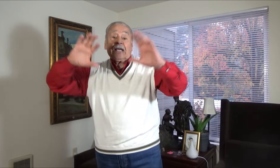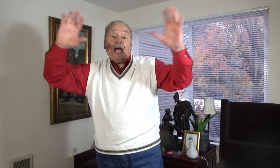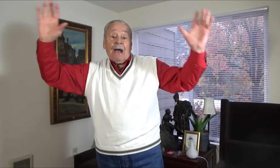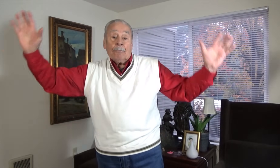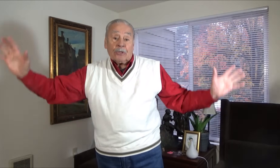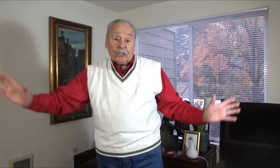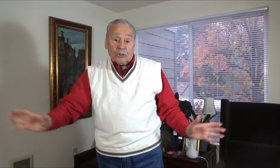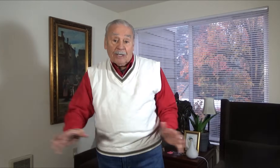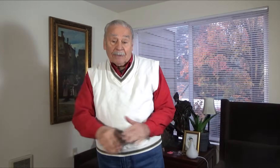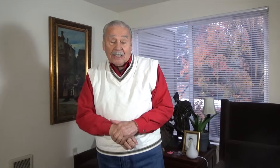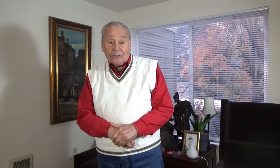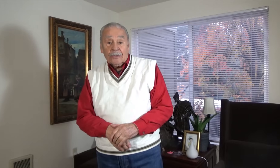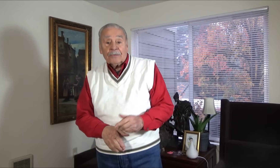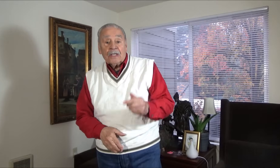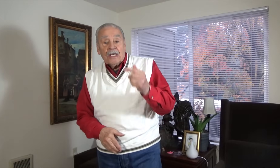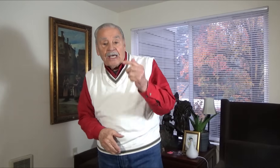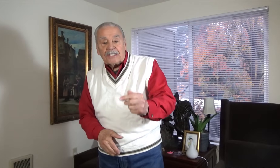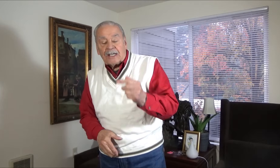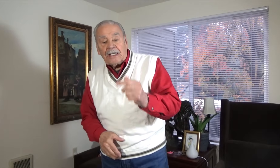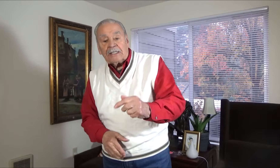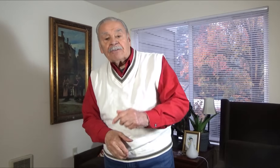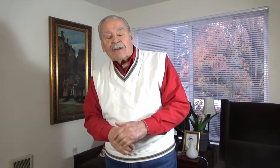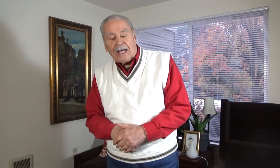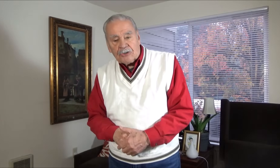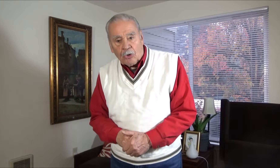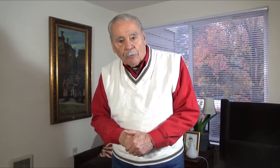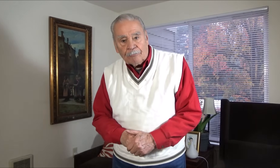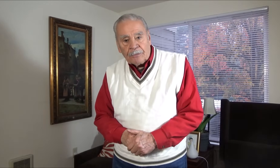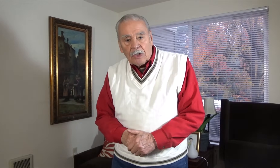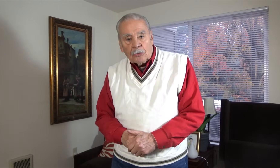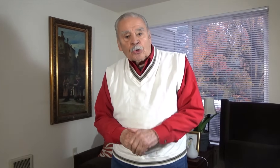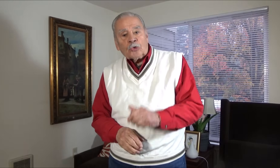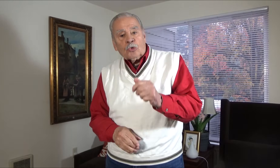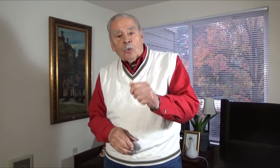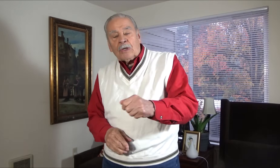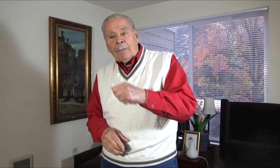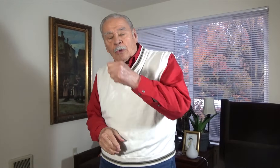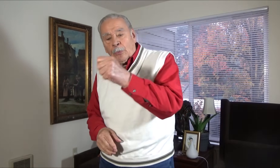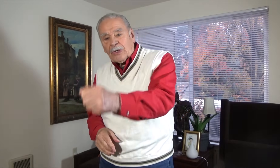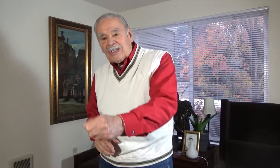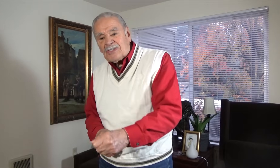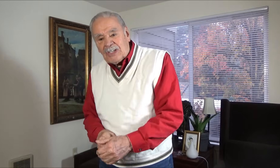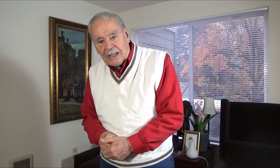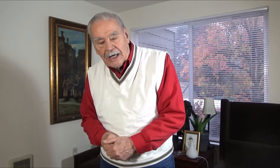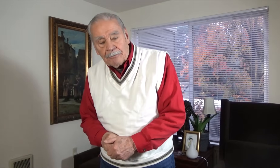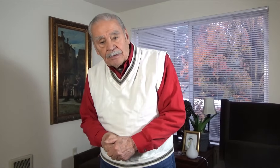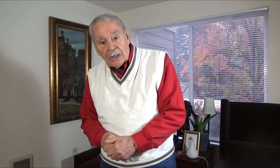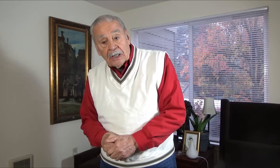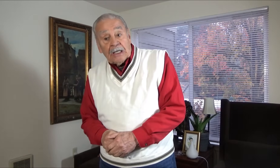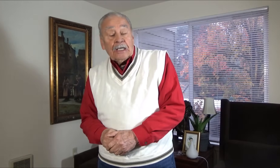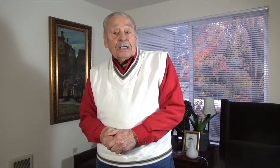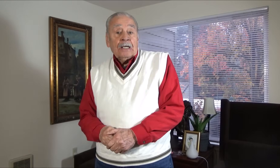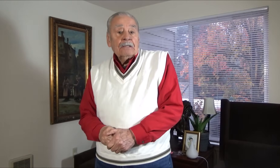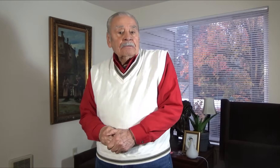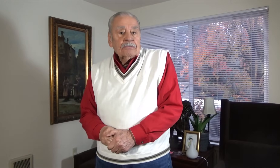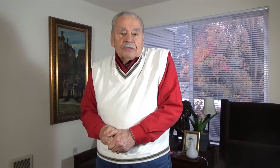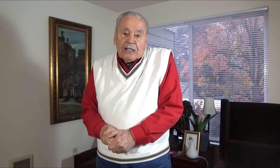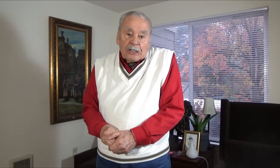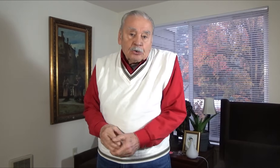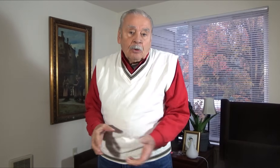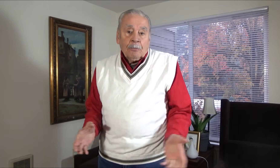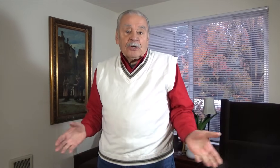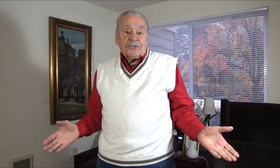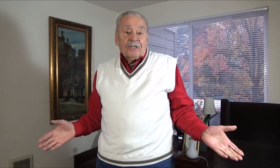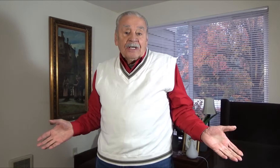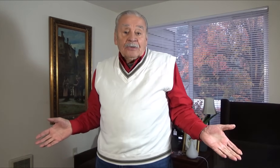toda la cámpora y todo el aparato. Esa gente fracasó, no tuvo una propuesta seria y si